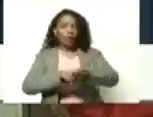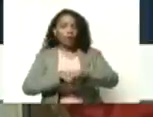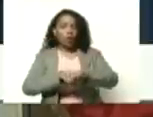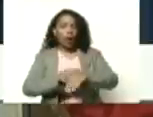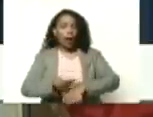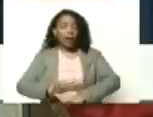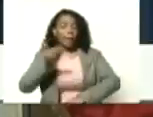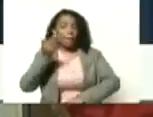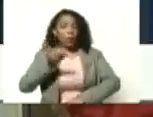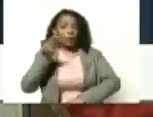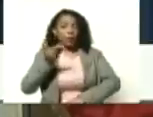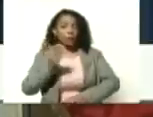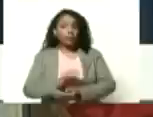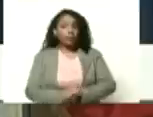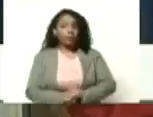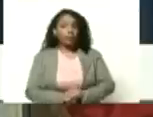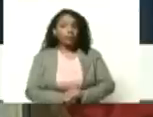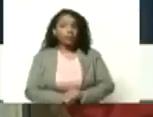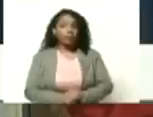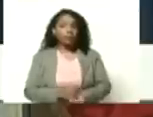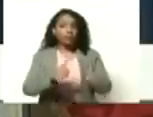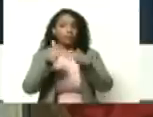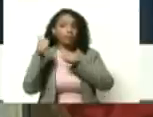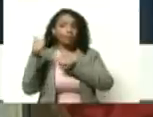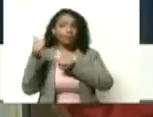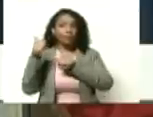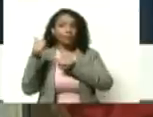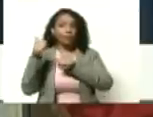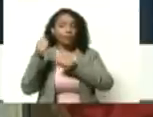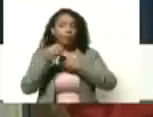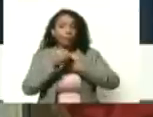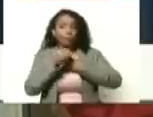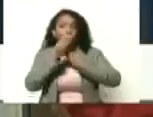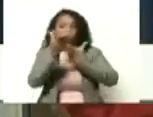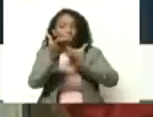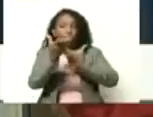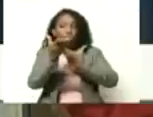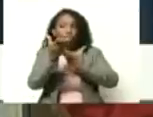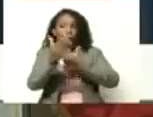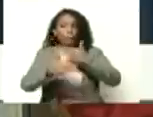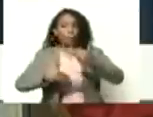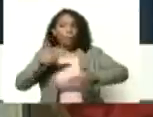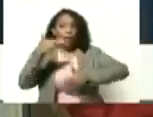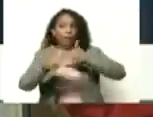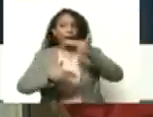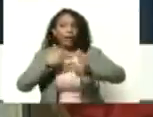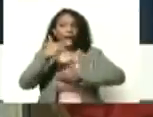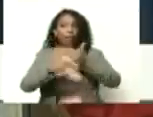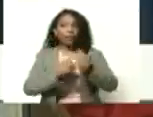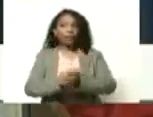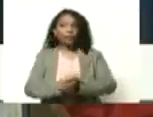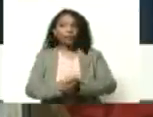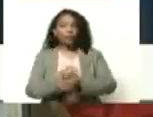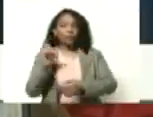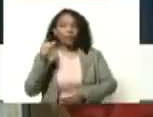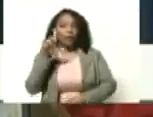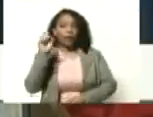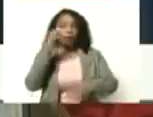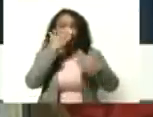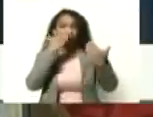importante de este delator y criminal el en castellano